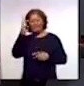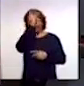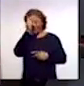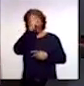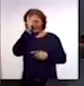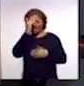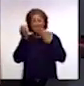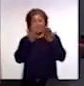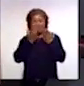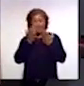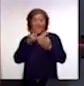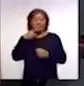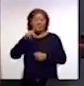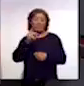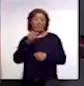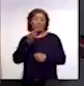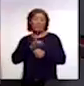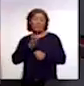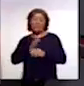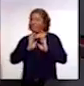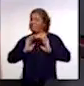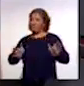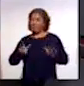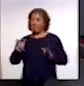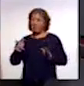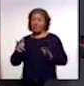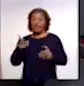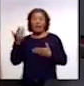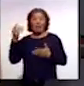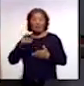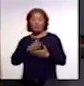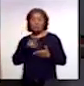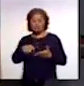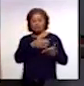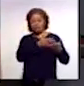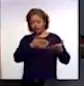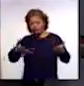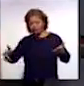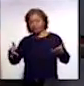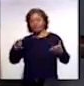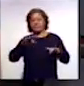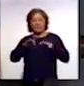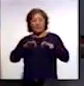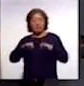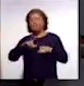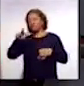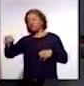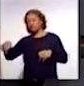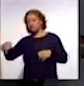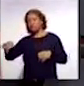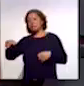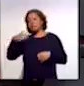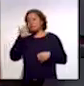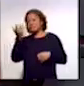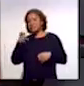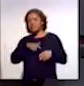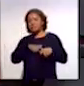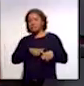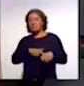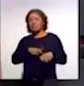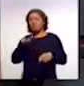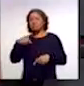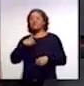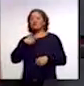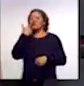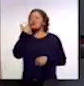pero que ahora ya quieres retomar sus estudios después de todo este trabajo que estás haciendo qué te gustaría estudios me gustaría estudiar ciencias de